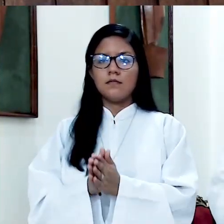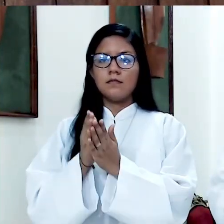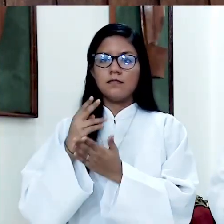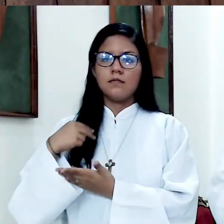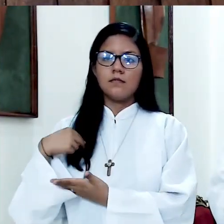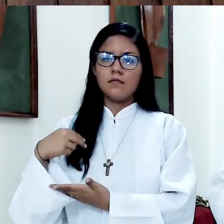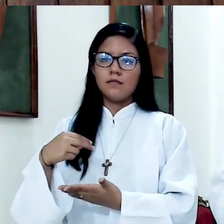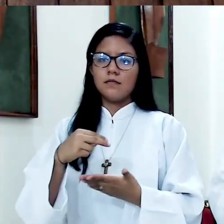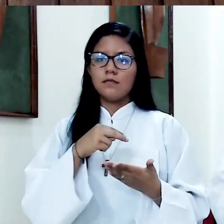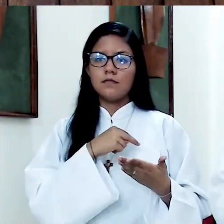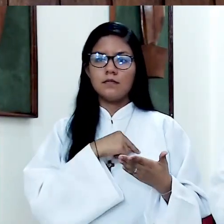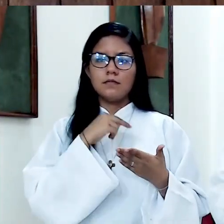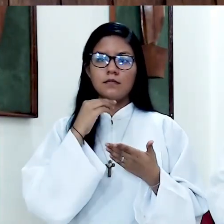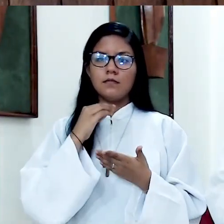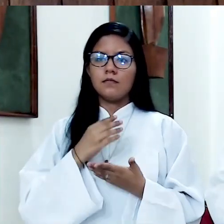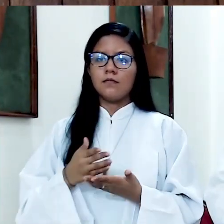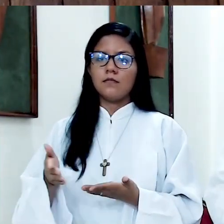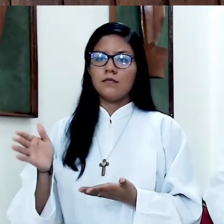nosotros.